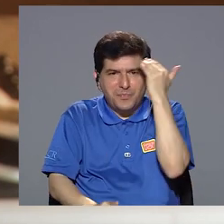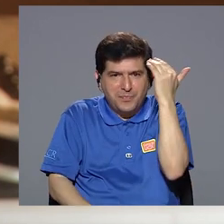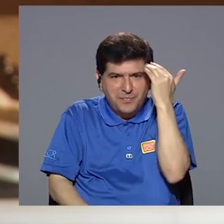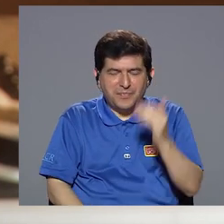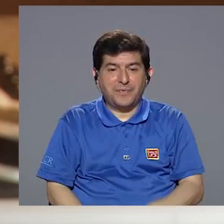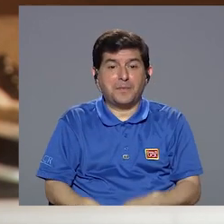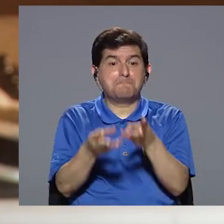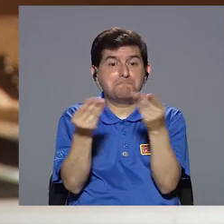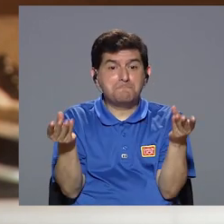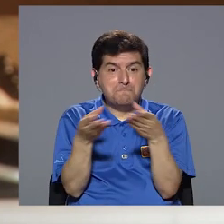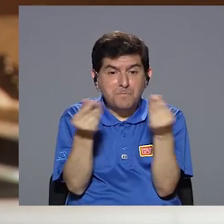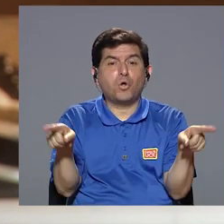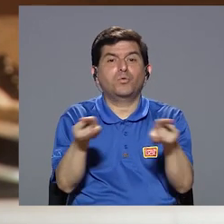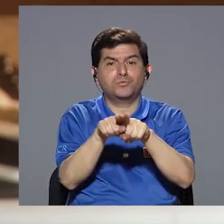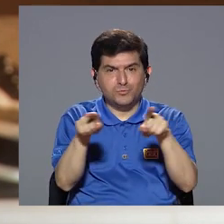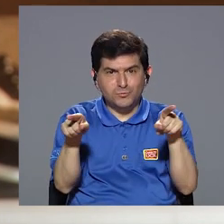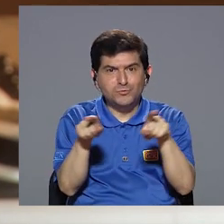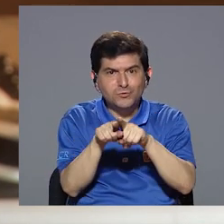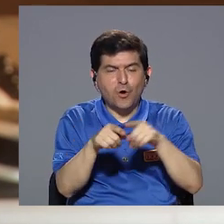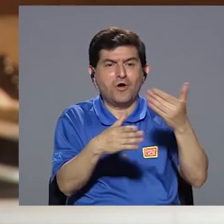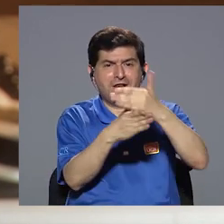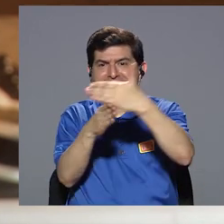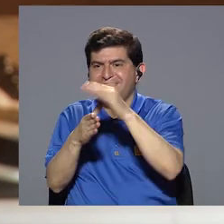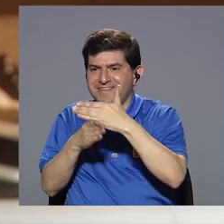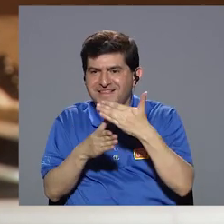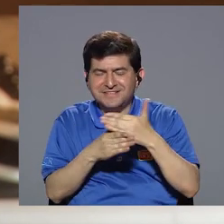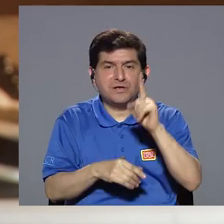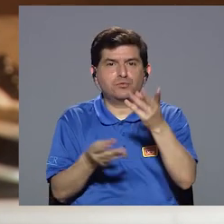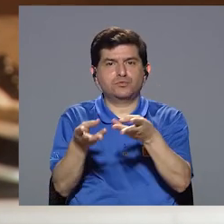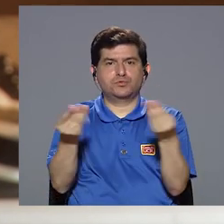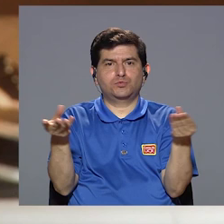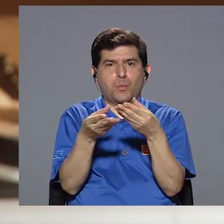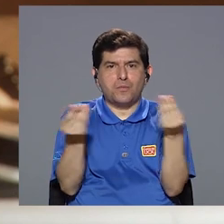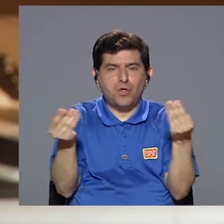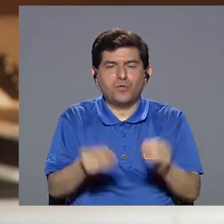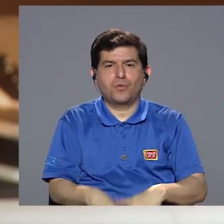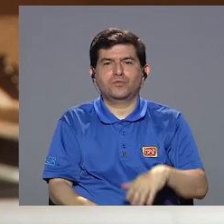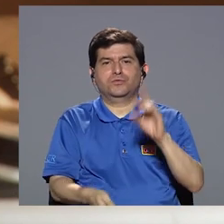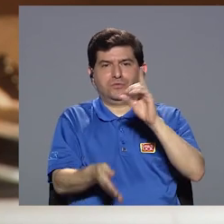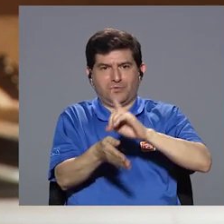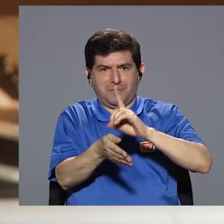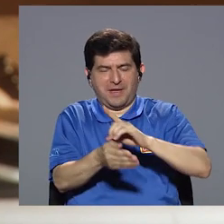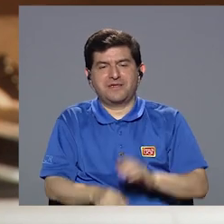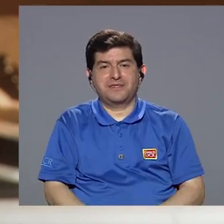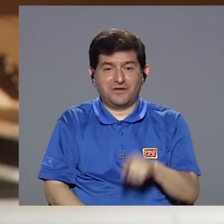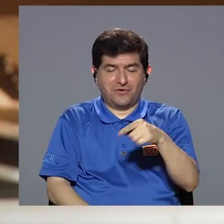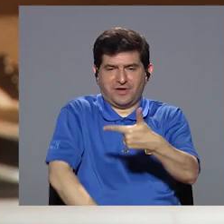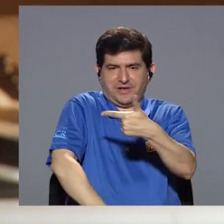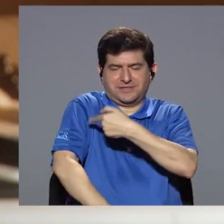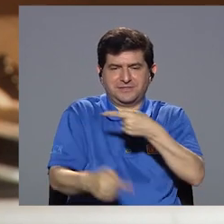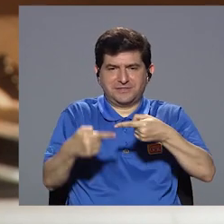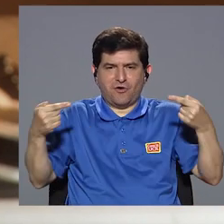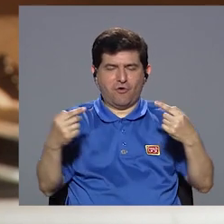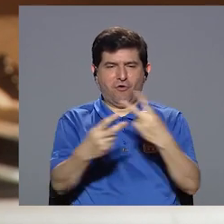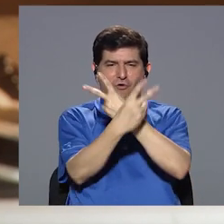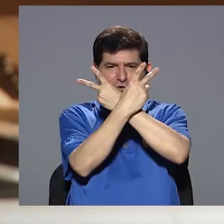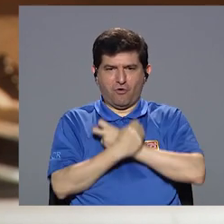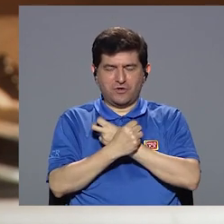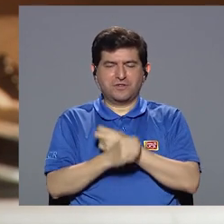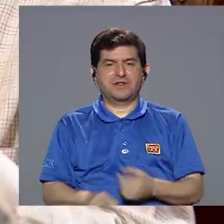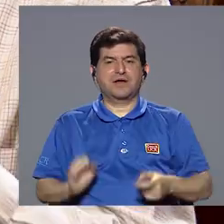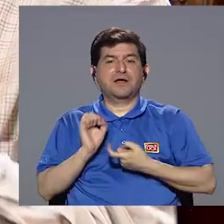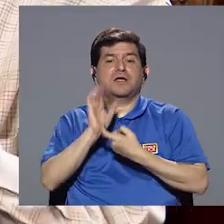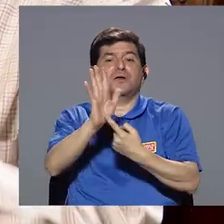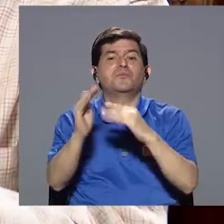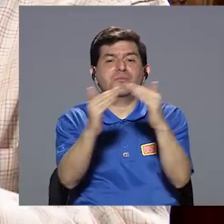conocimiento de producción incluso y distribución de un producto médico que es el suero antiofídico y de proyección a